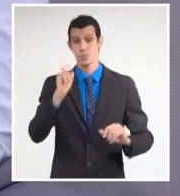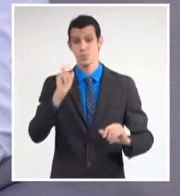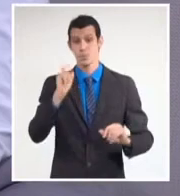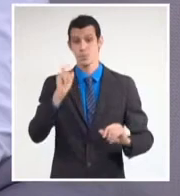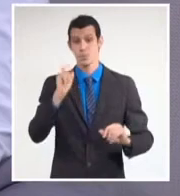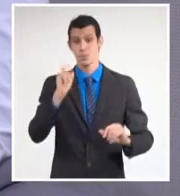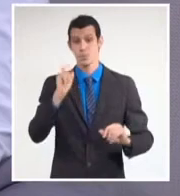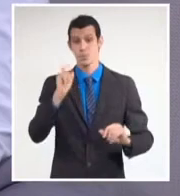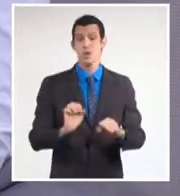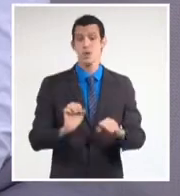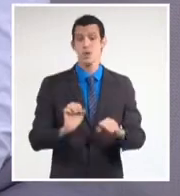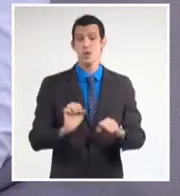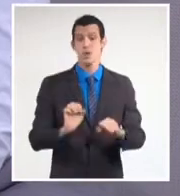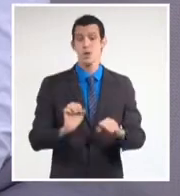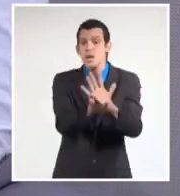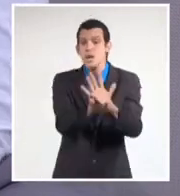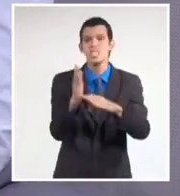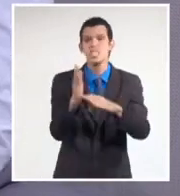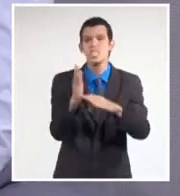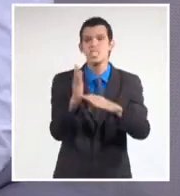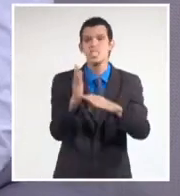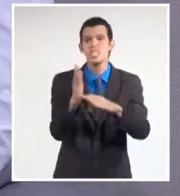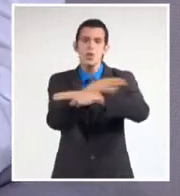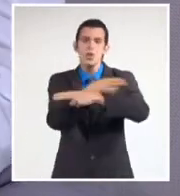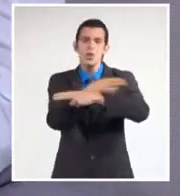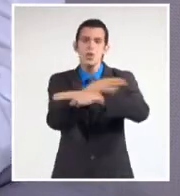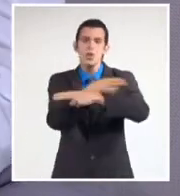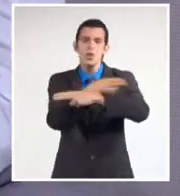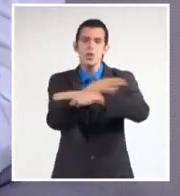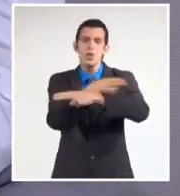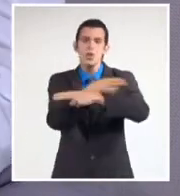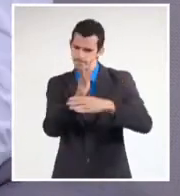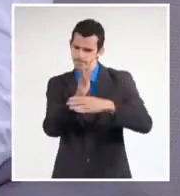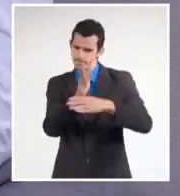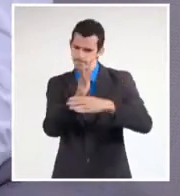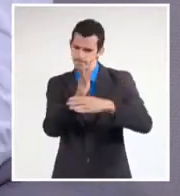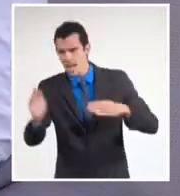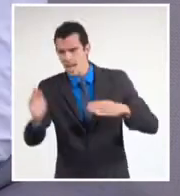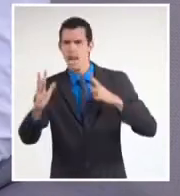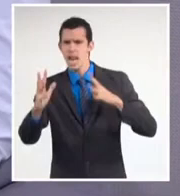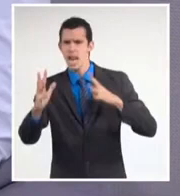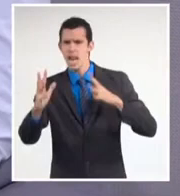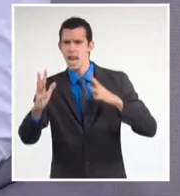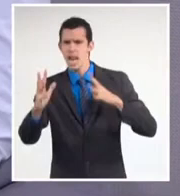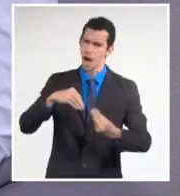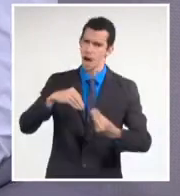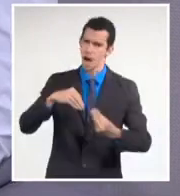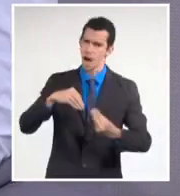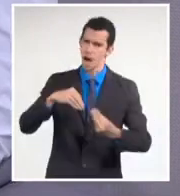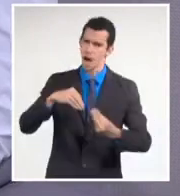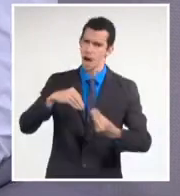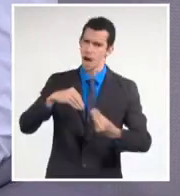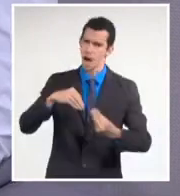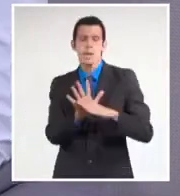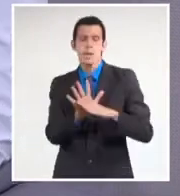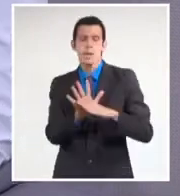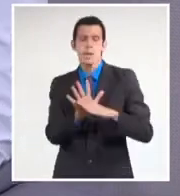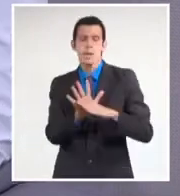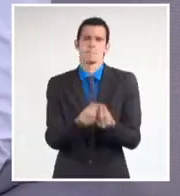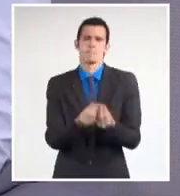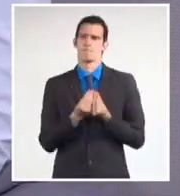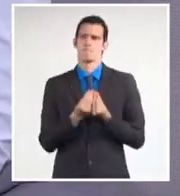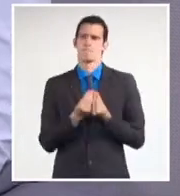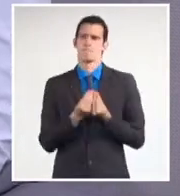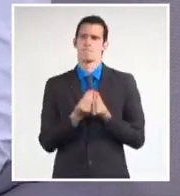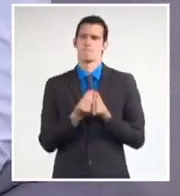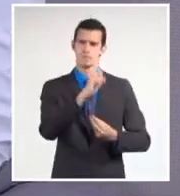de eso y impacta. Cuba no está en una burbuja. Somos interdependientes, claro. Y Cuba está impactada y especialmente impactada por el